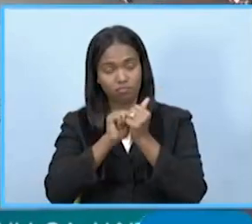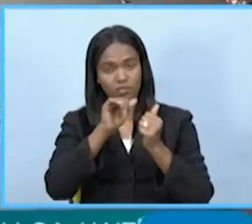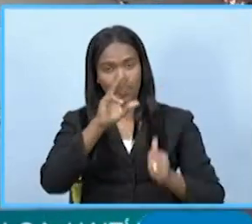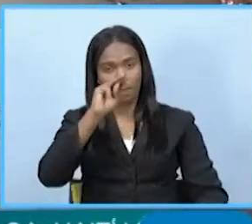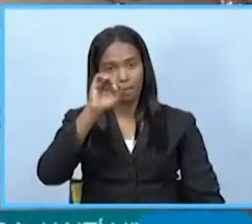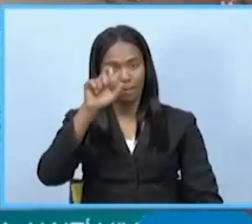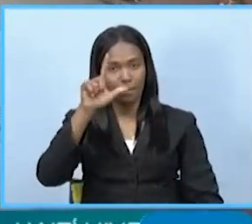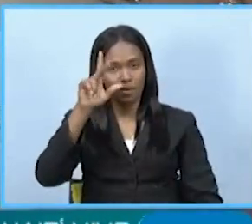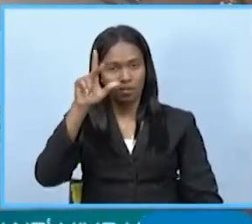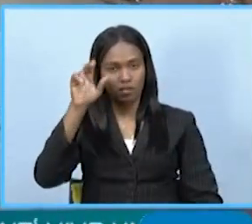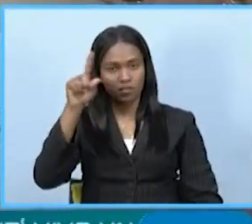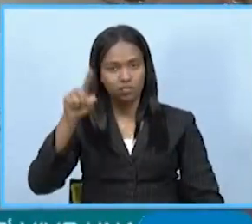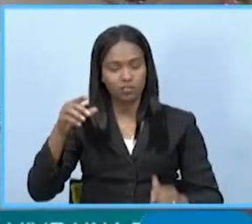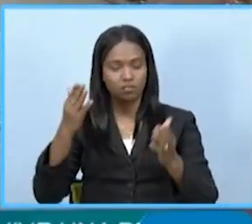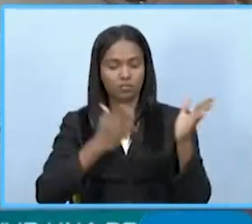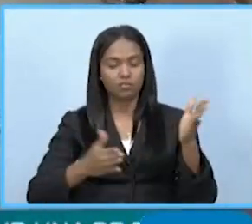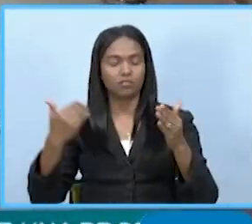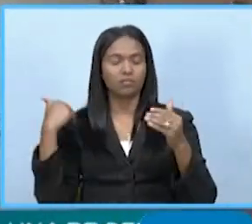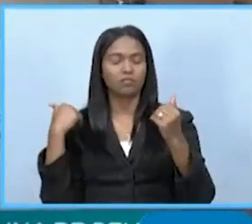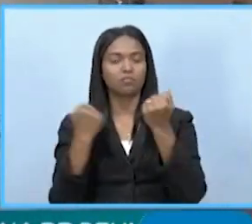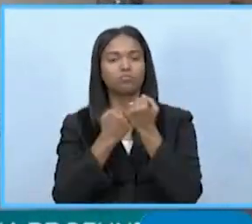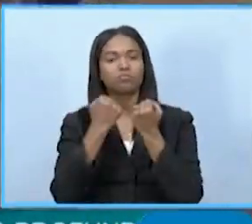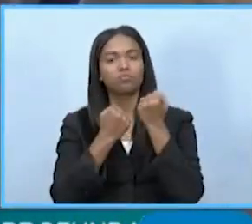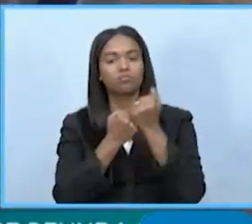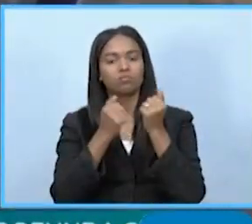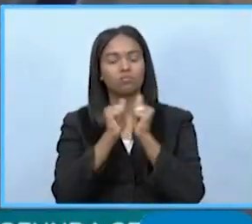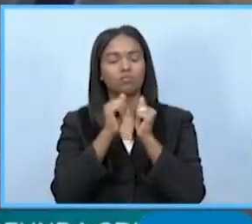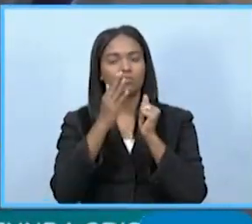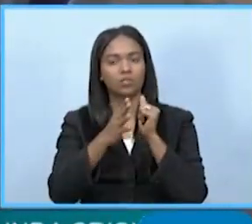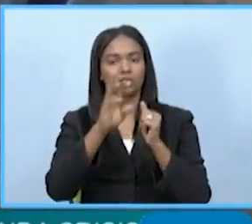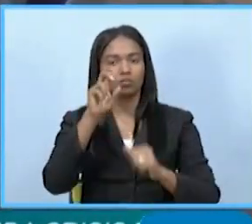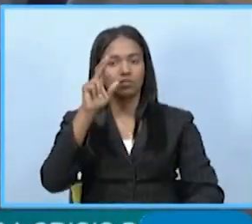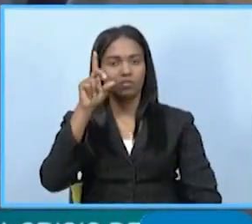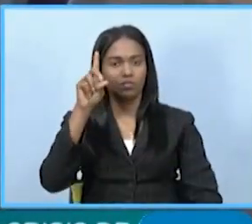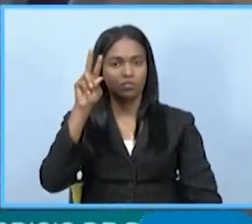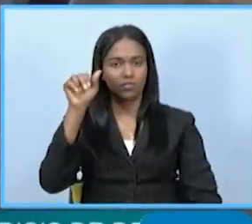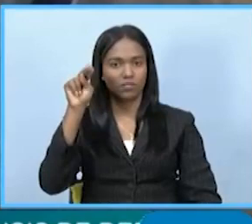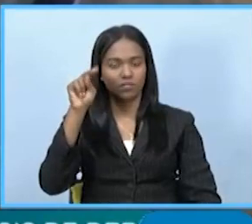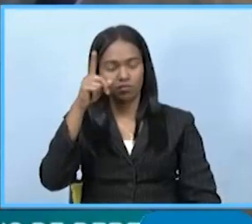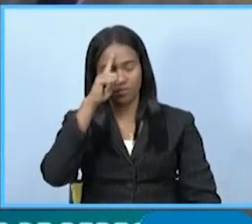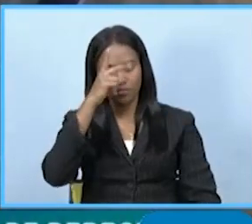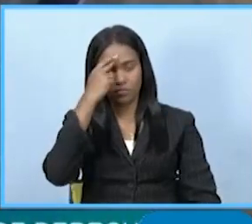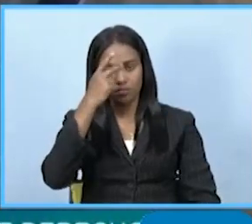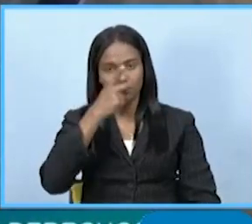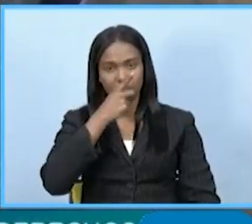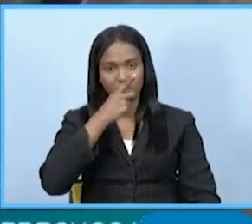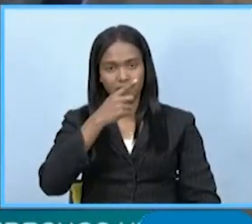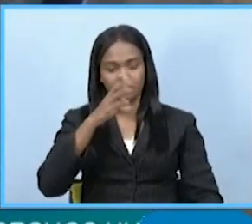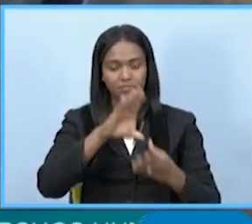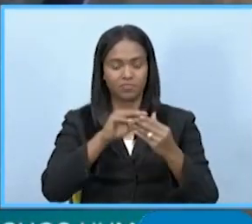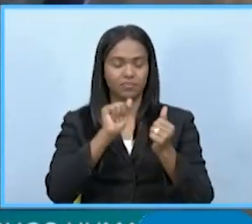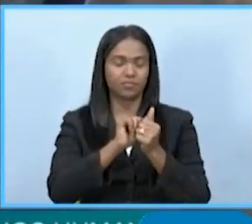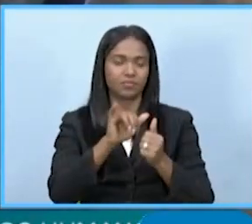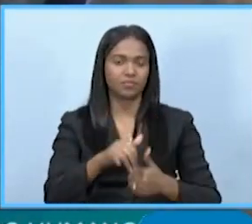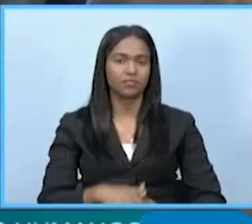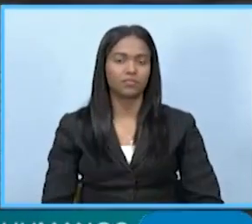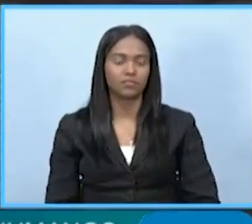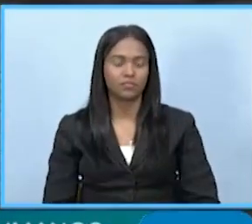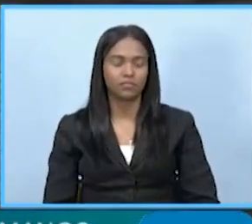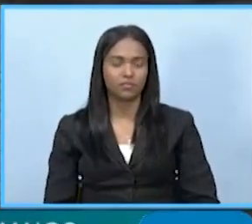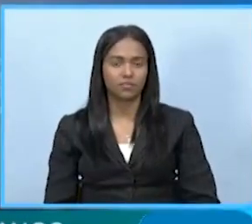Maciel Lorenzo, coordinadora de alianzas corporativas y colaboradores de World Vision República Dominicana, respectivamente.